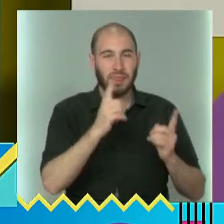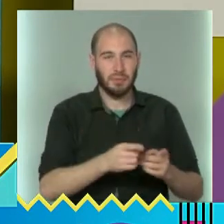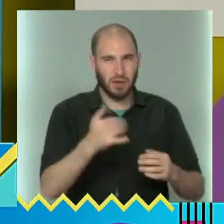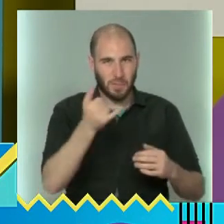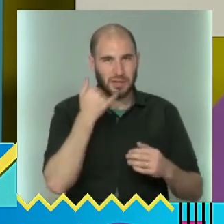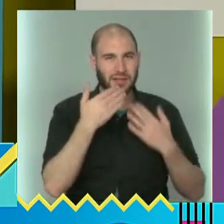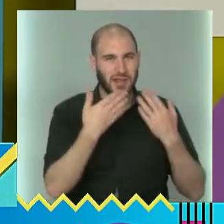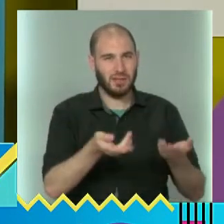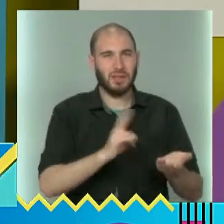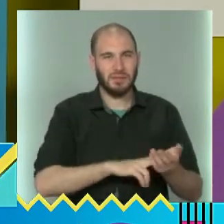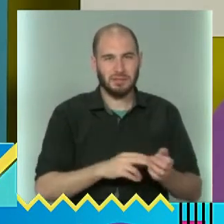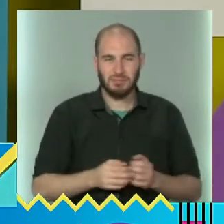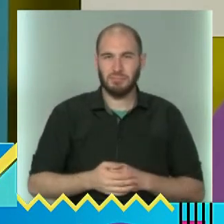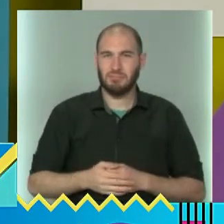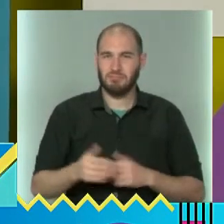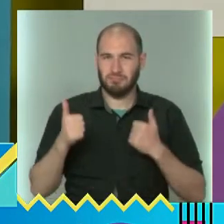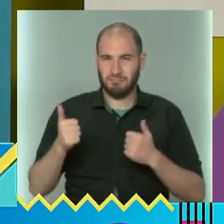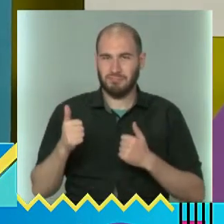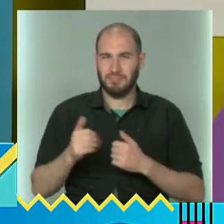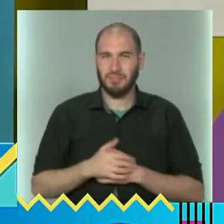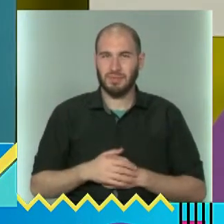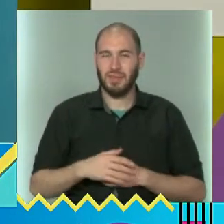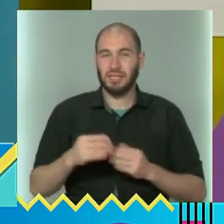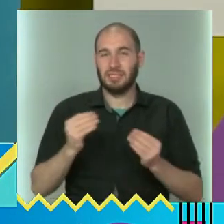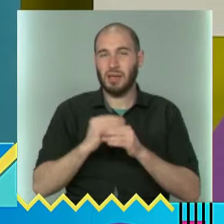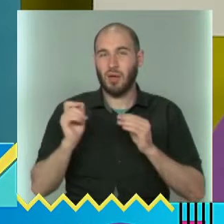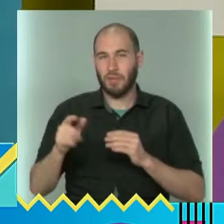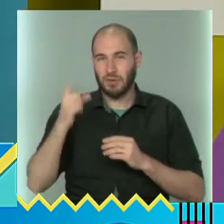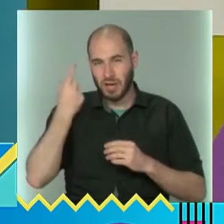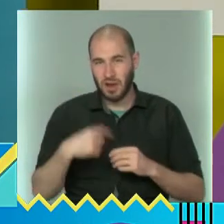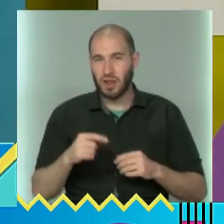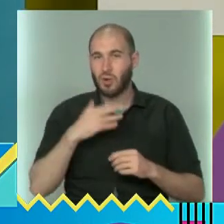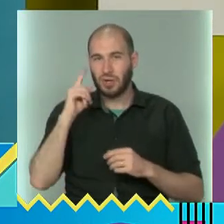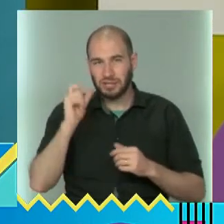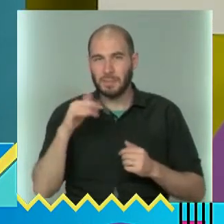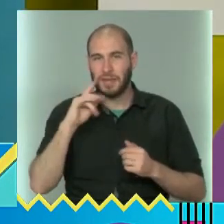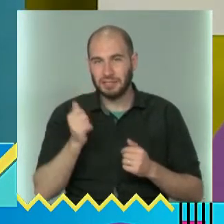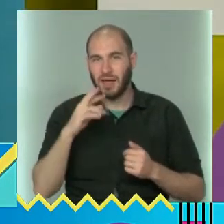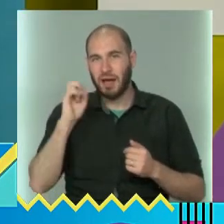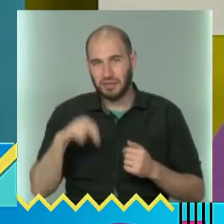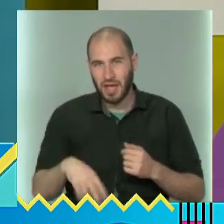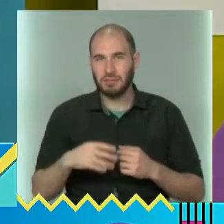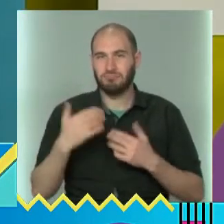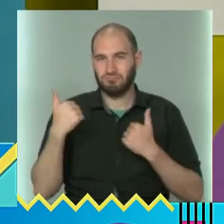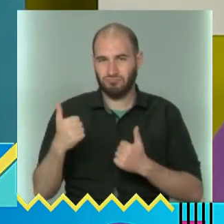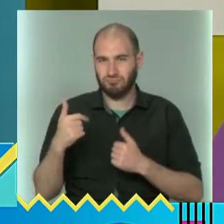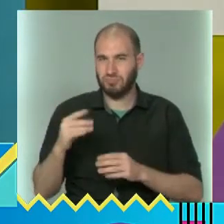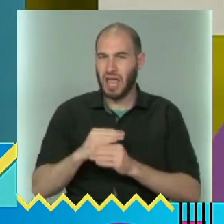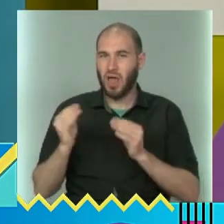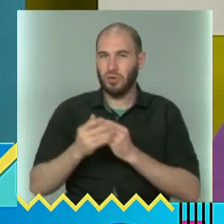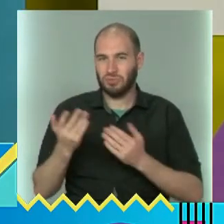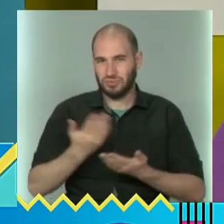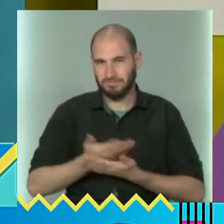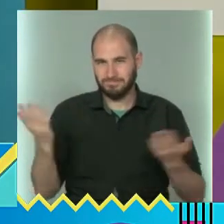la comunicación nuevamente. Bueno, de nada, Fernanda, un saludo para vos, Carolina, Julieta, Marita y Adrián. Que estén muy bien. Saludos.